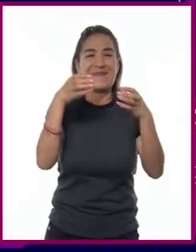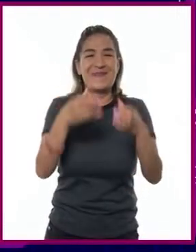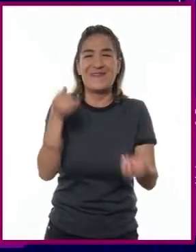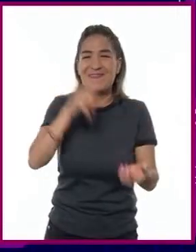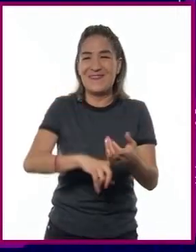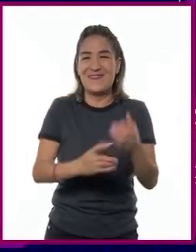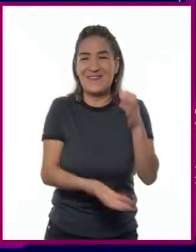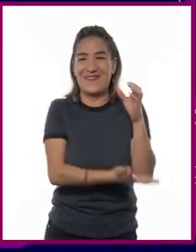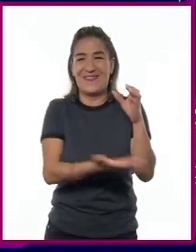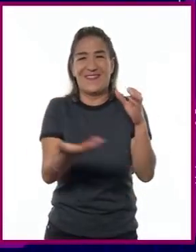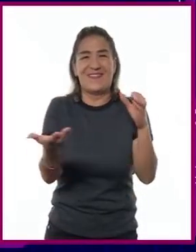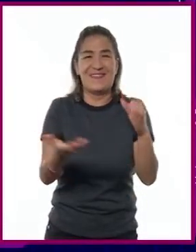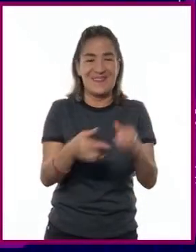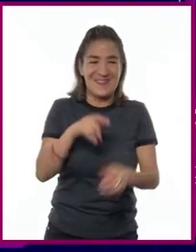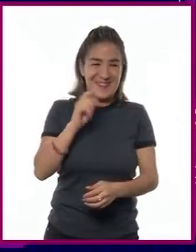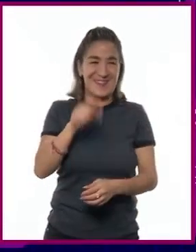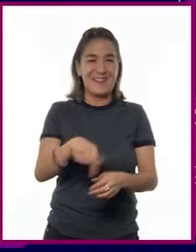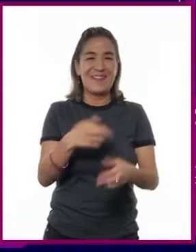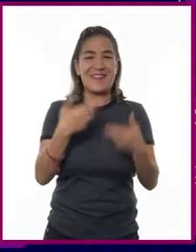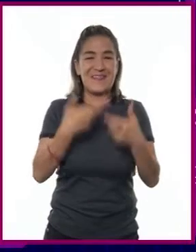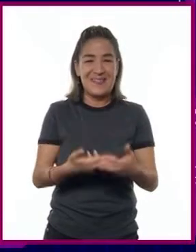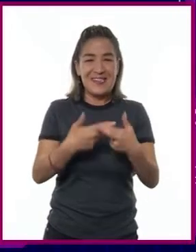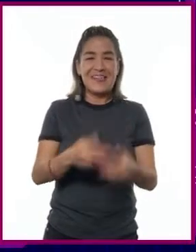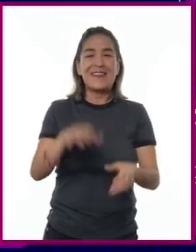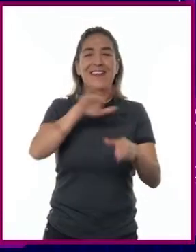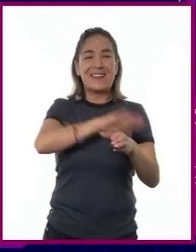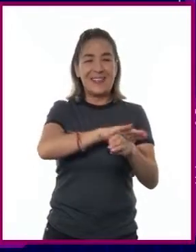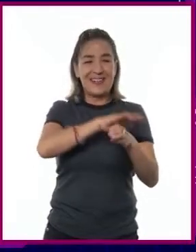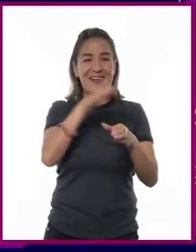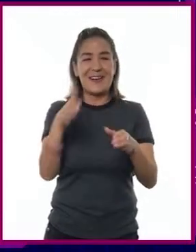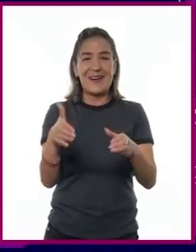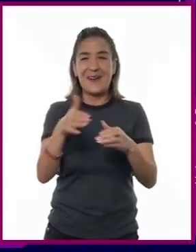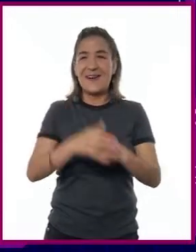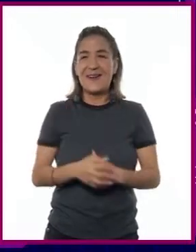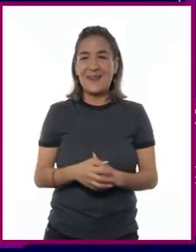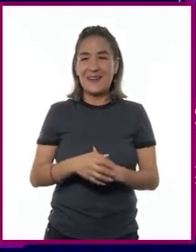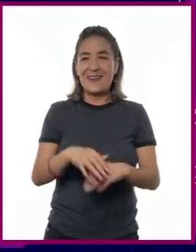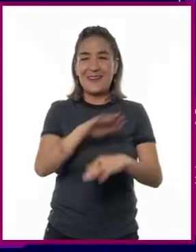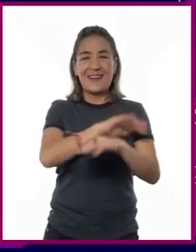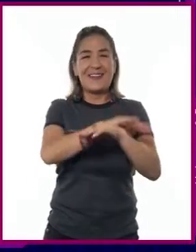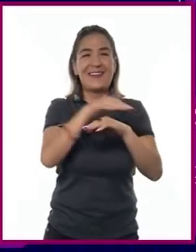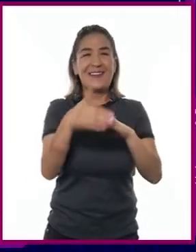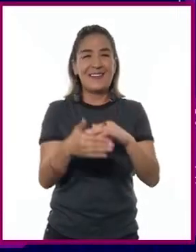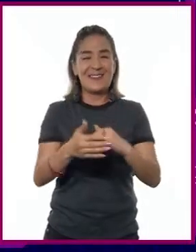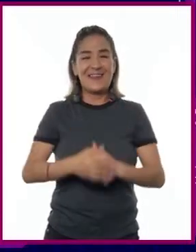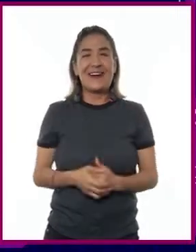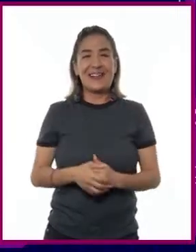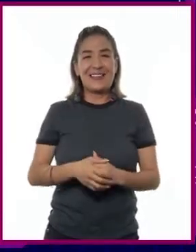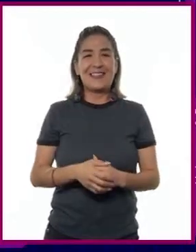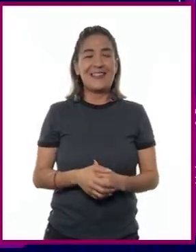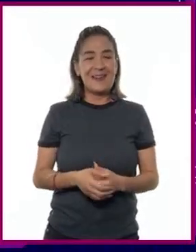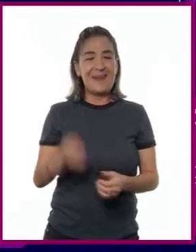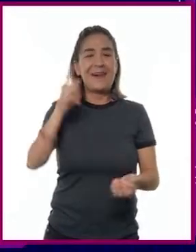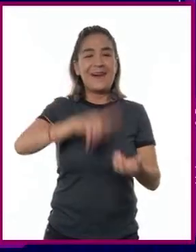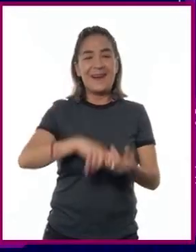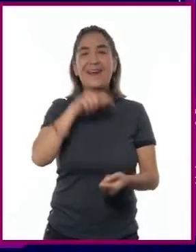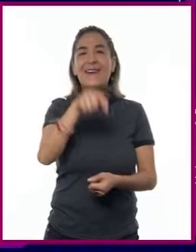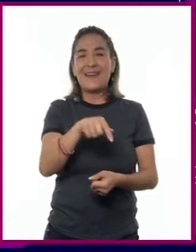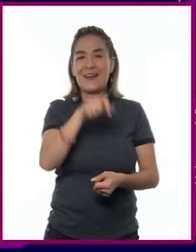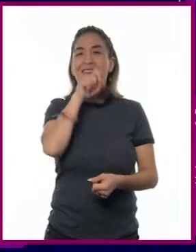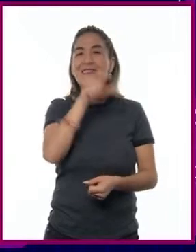están conformados por una superficie curva y dos bases circulares y paralelas.